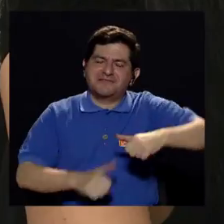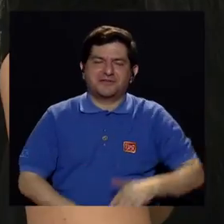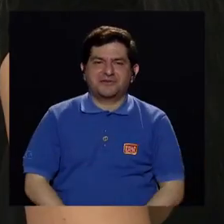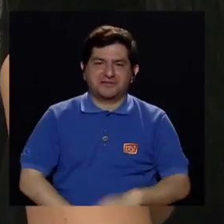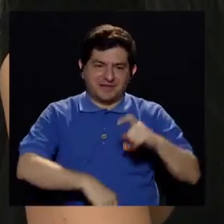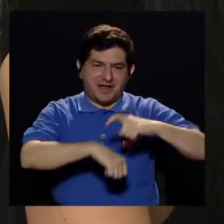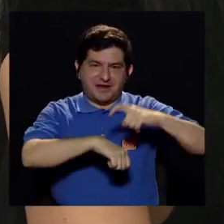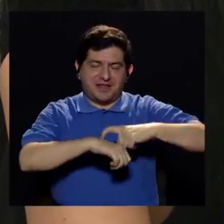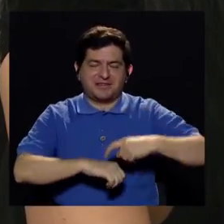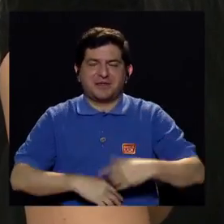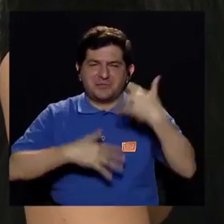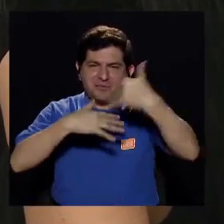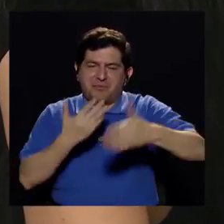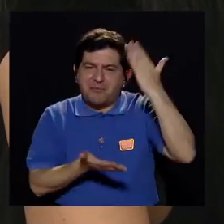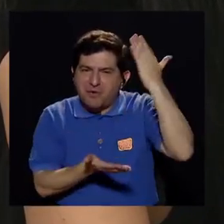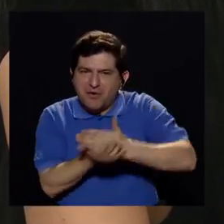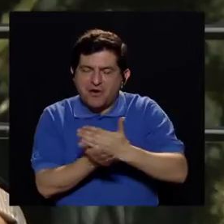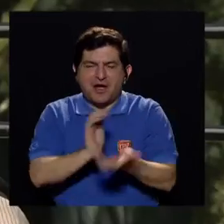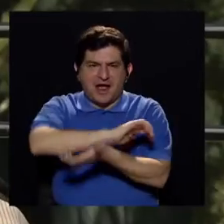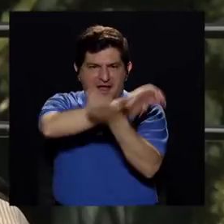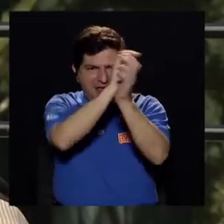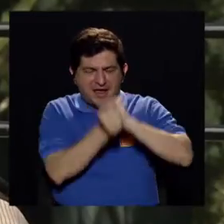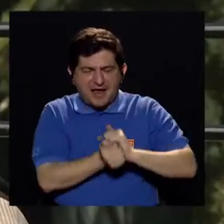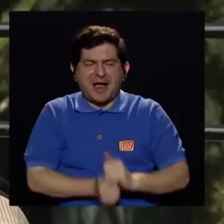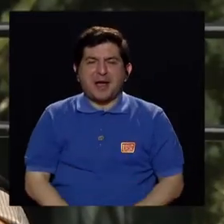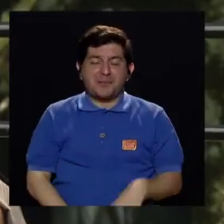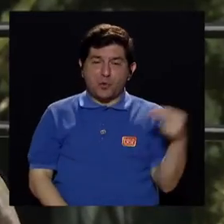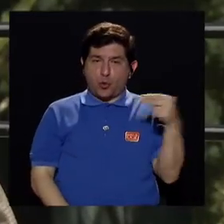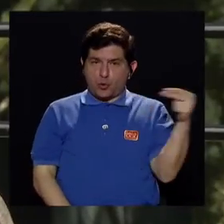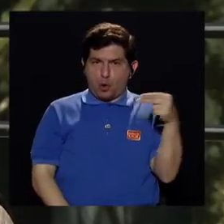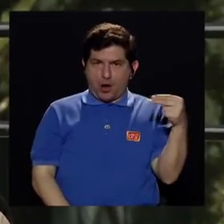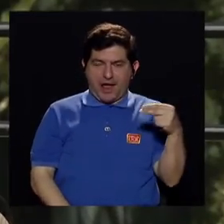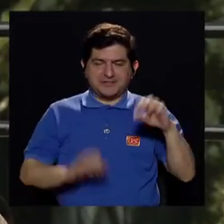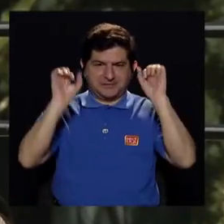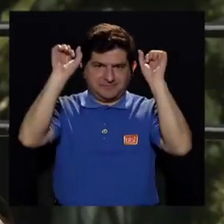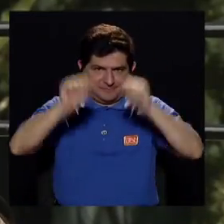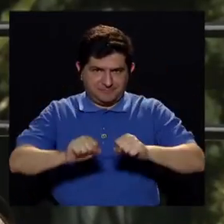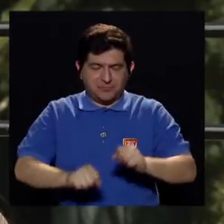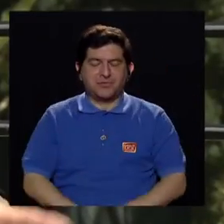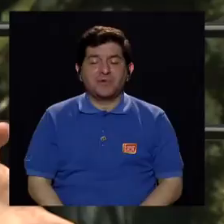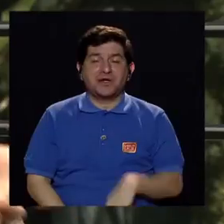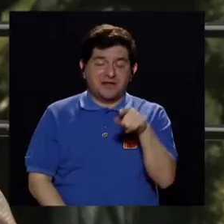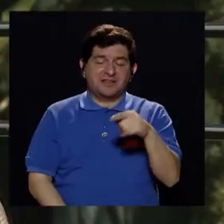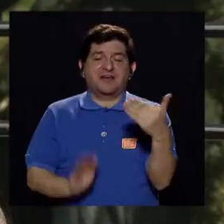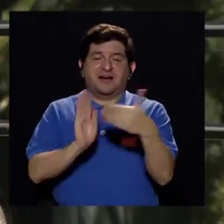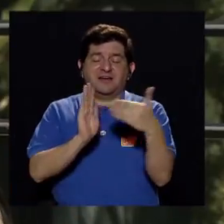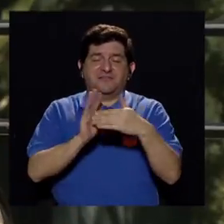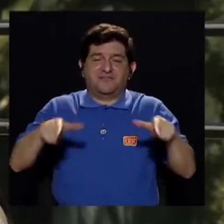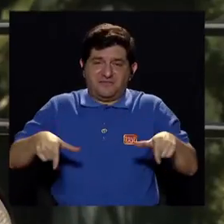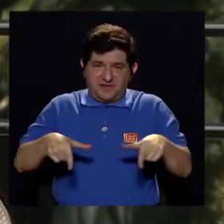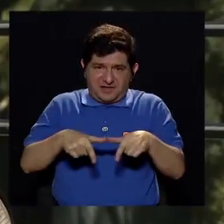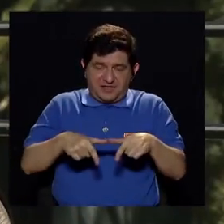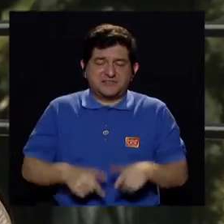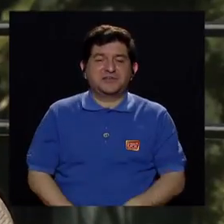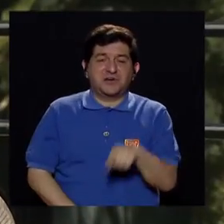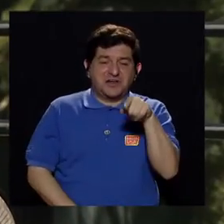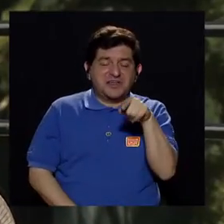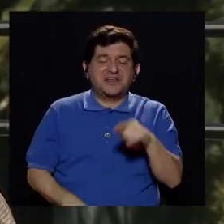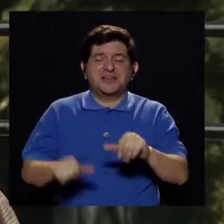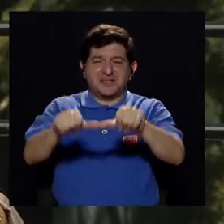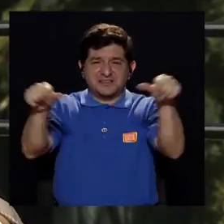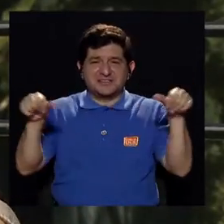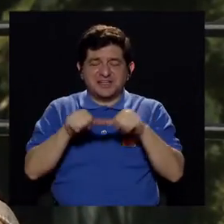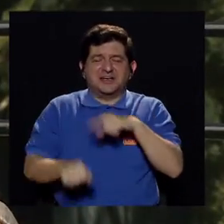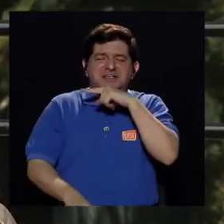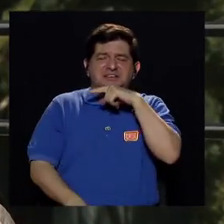de menopausia hay cambios hormonales. Dentro de los cambios hormonales se puede dar lo que es la atrofia vaginal y con ello la sequedad vaginal. Entonces